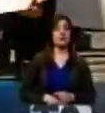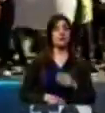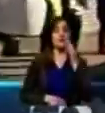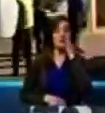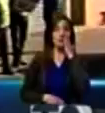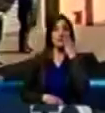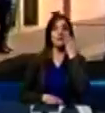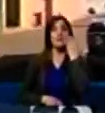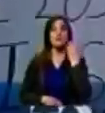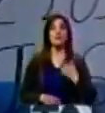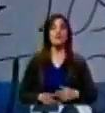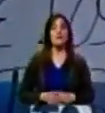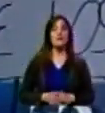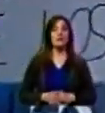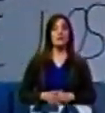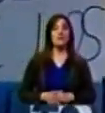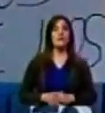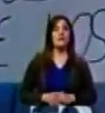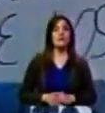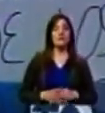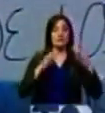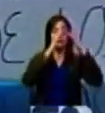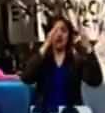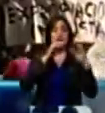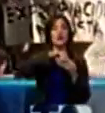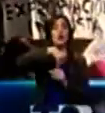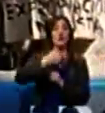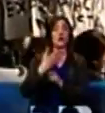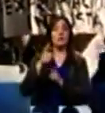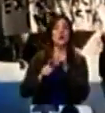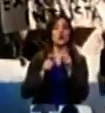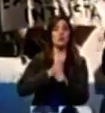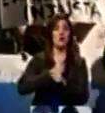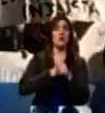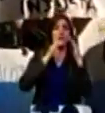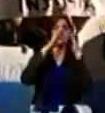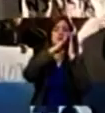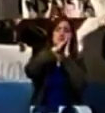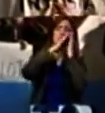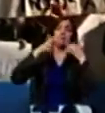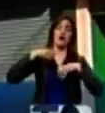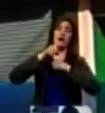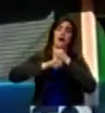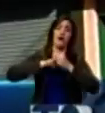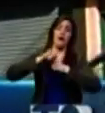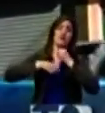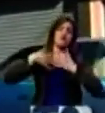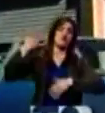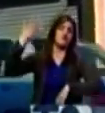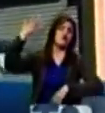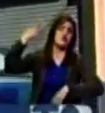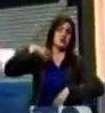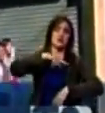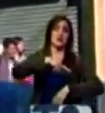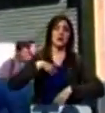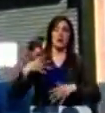En los exteriores de las viviendas que por muchos años ha sido su hogar, protestaron para evitar ser desalojados. Sus inmuebles